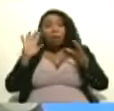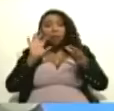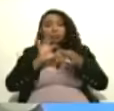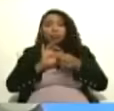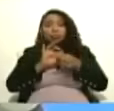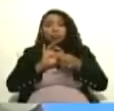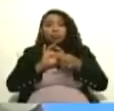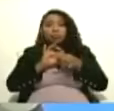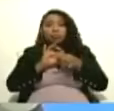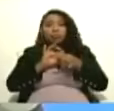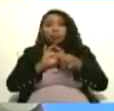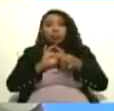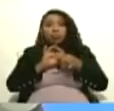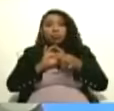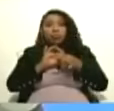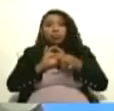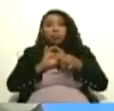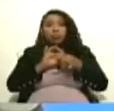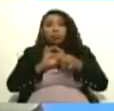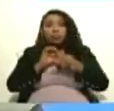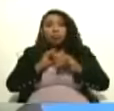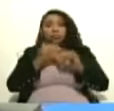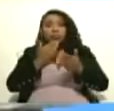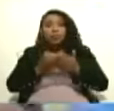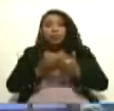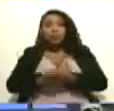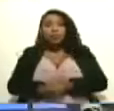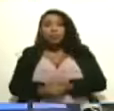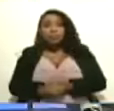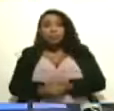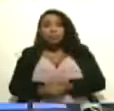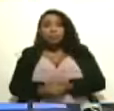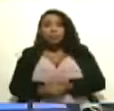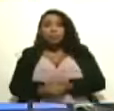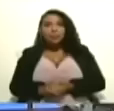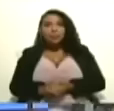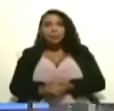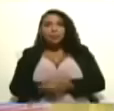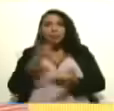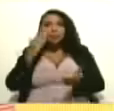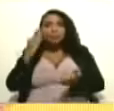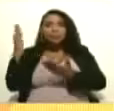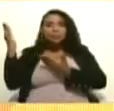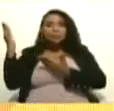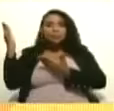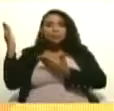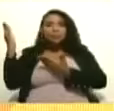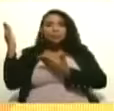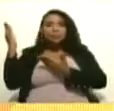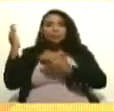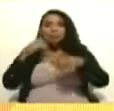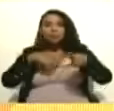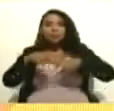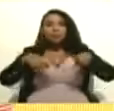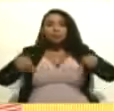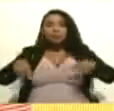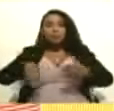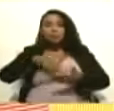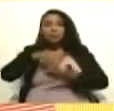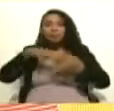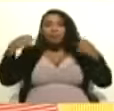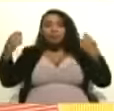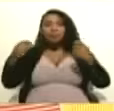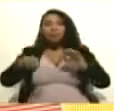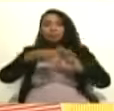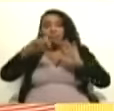no muere hoy Gracias bien escucharan declaraciones ustedes del coordinador Nacional del Comando de campaña Venezuela